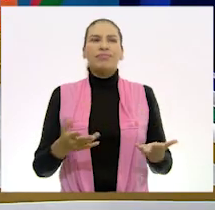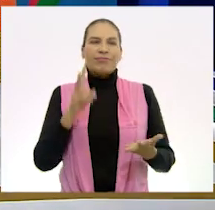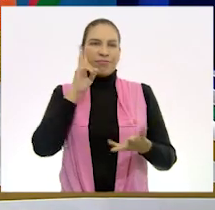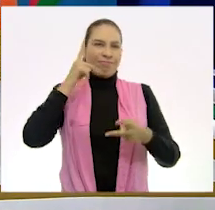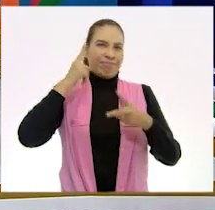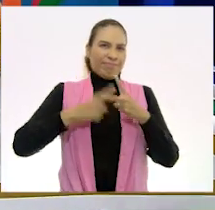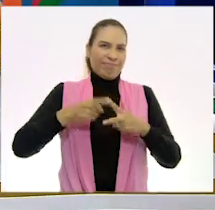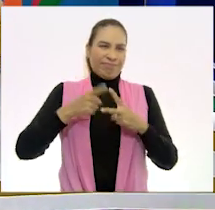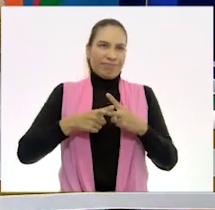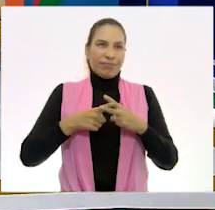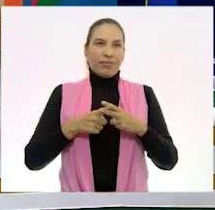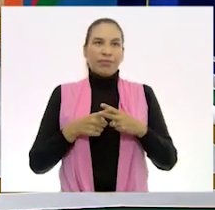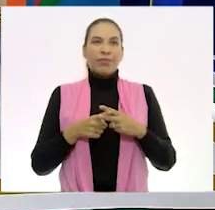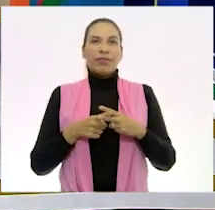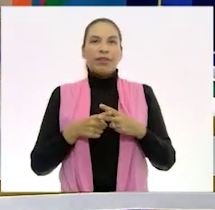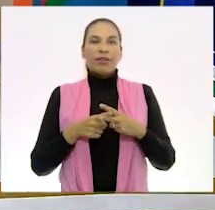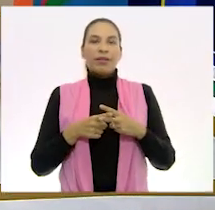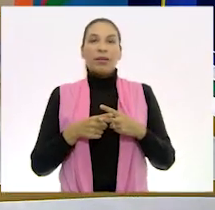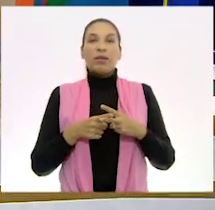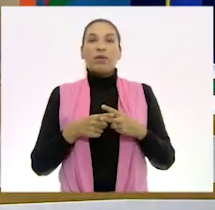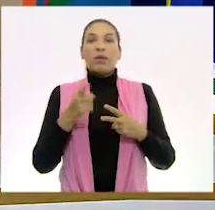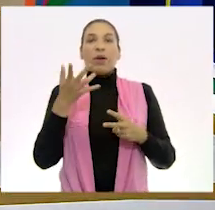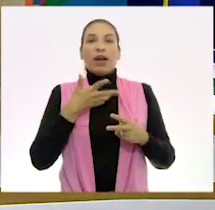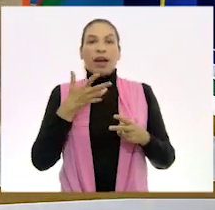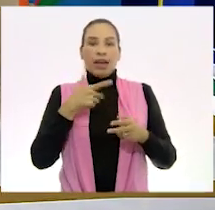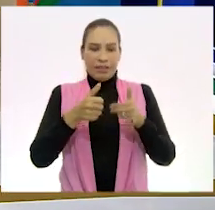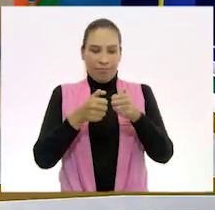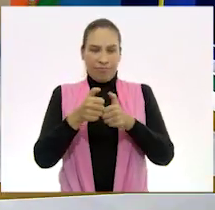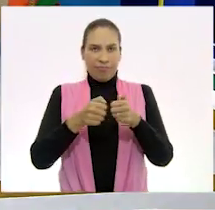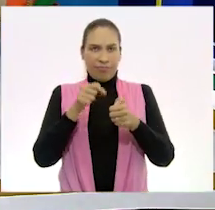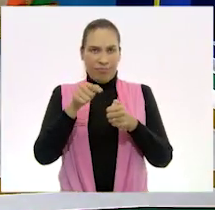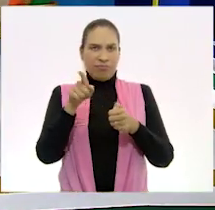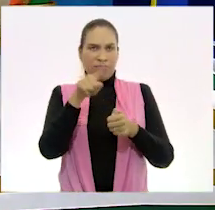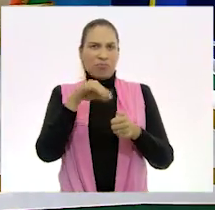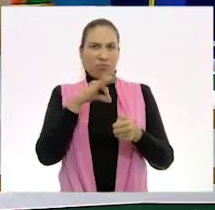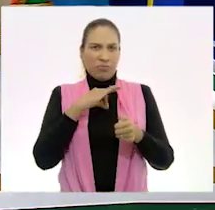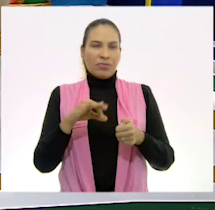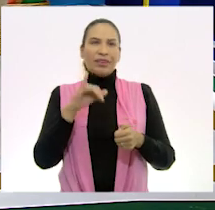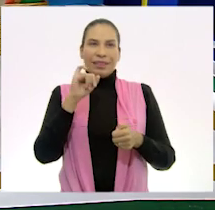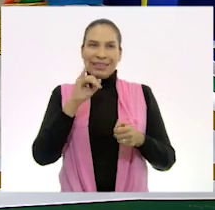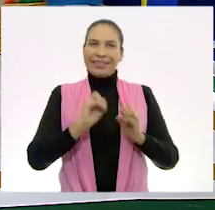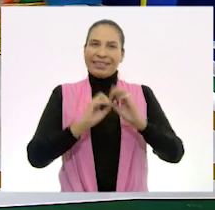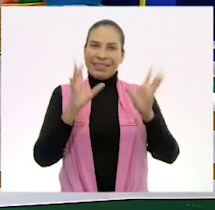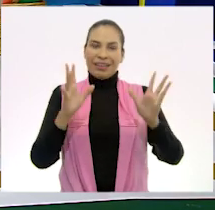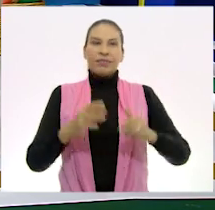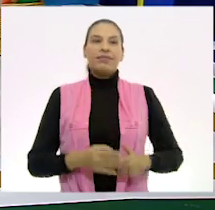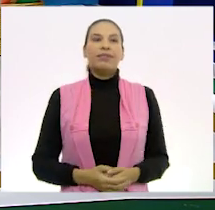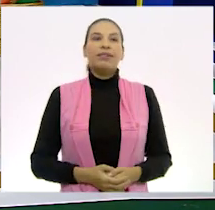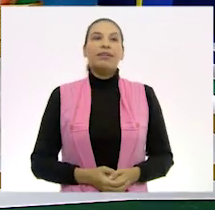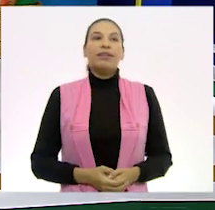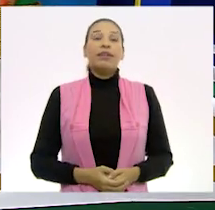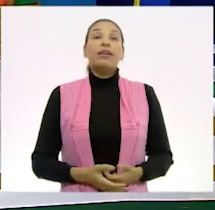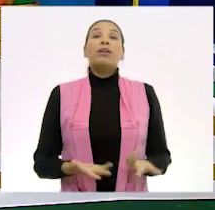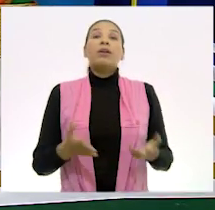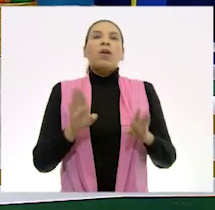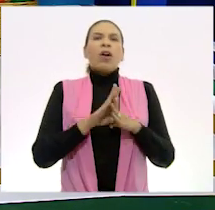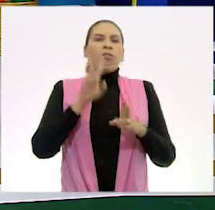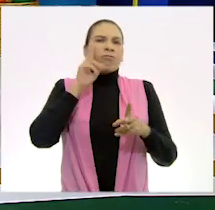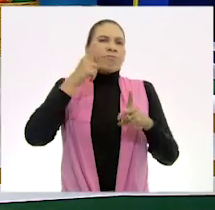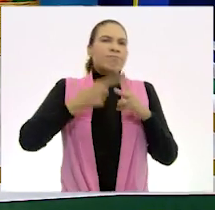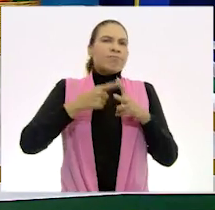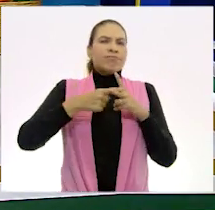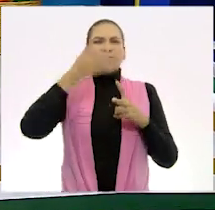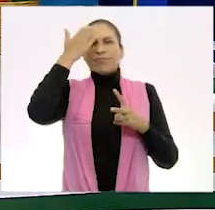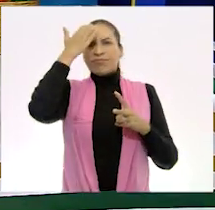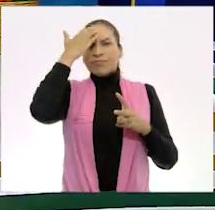cálculo. ¿Tienes tu dispositivo a la mano? Sí, maestra, aquí lo tengo. Muy bien. La fórmula para conocer